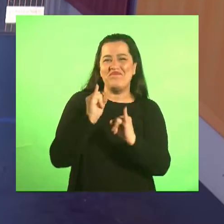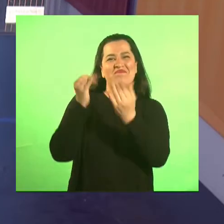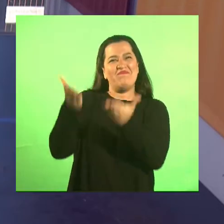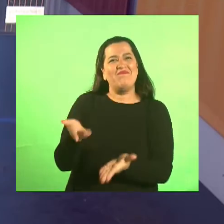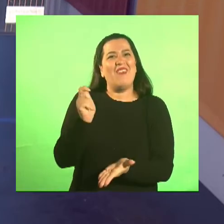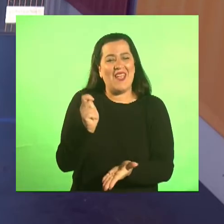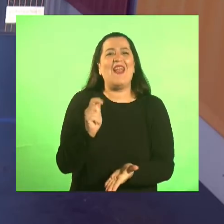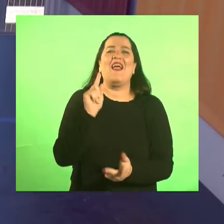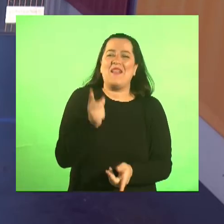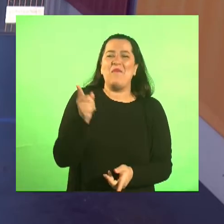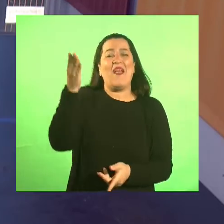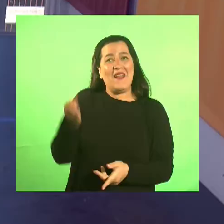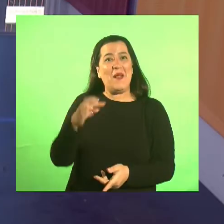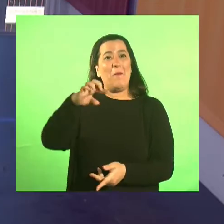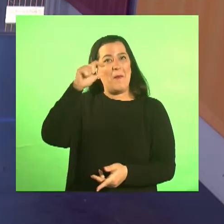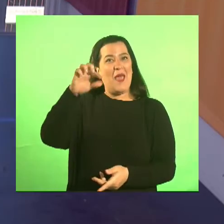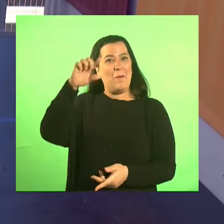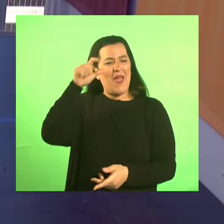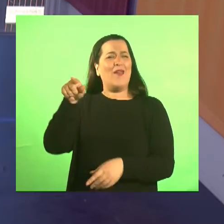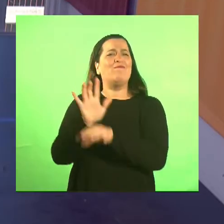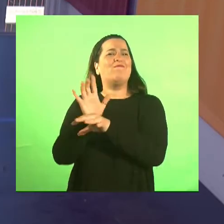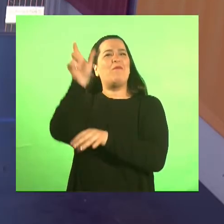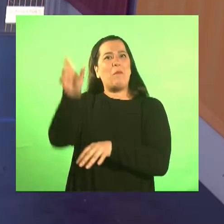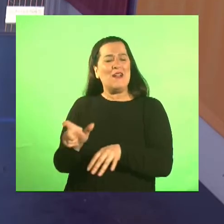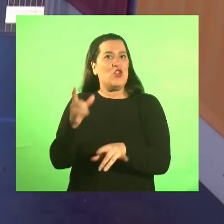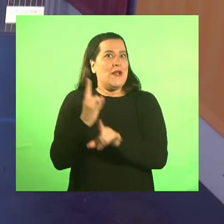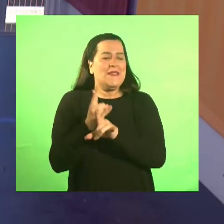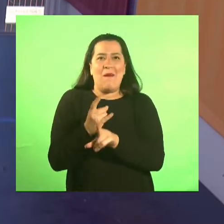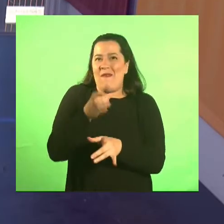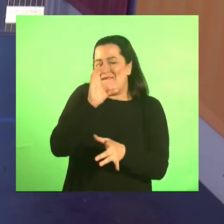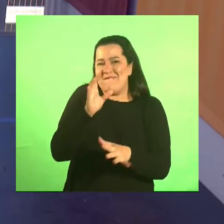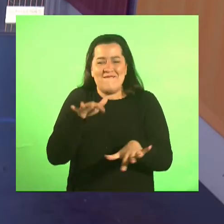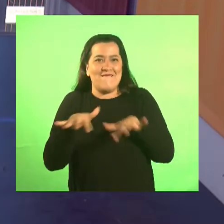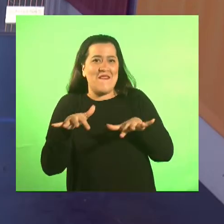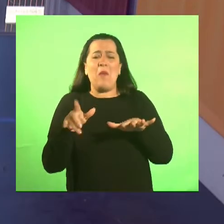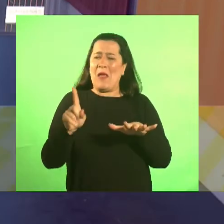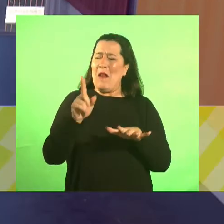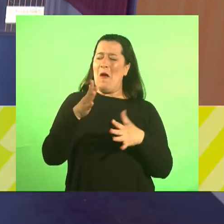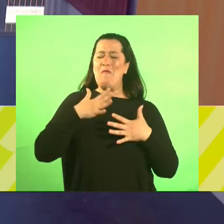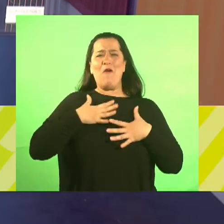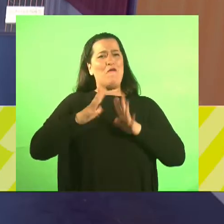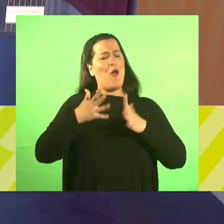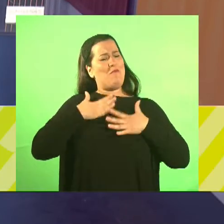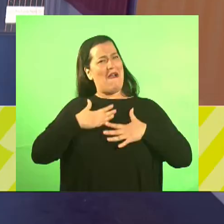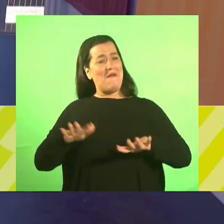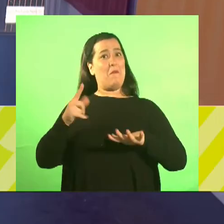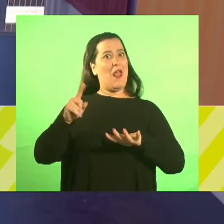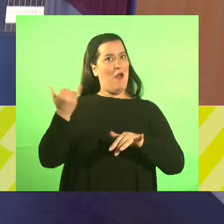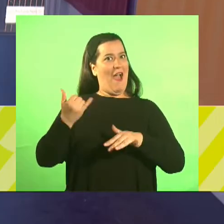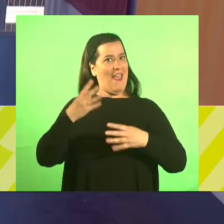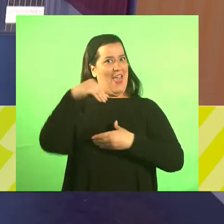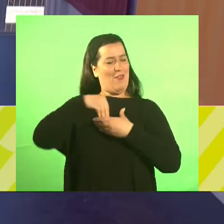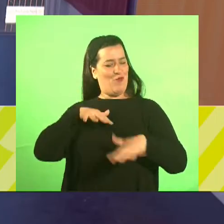gusta presentar a Pepe como una persona inquieta, inquieto pero sereno. Y vino a conversar